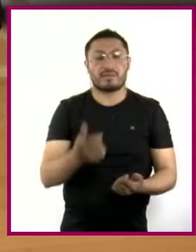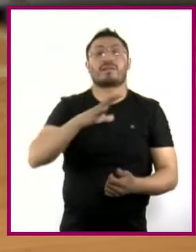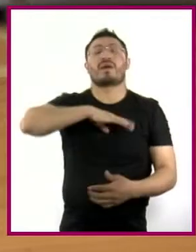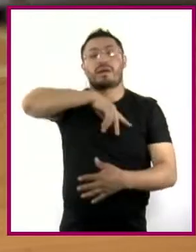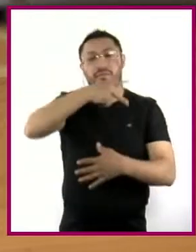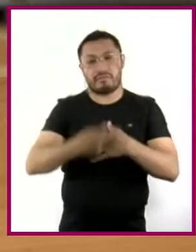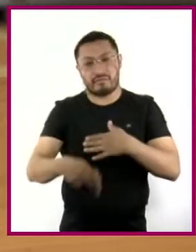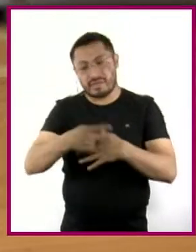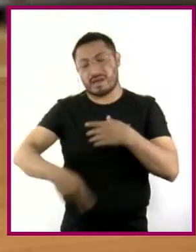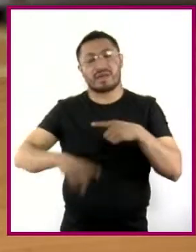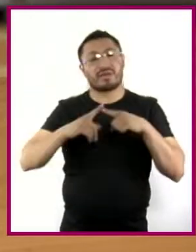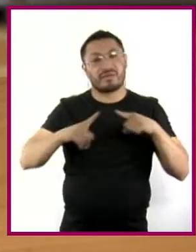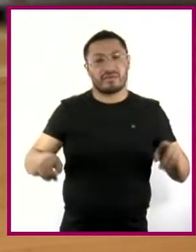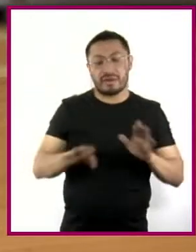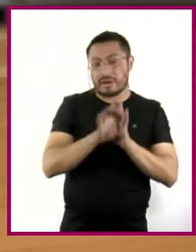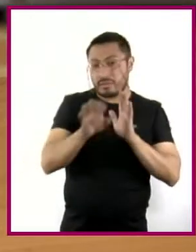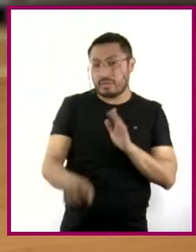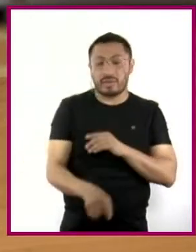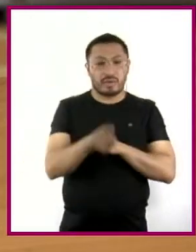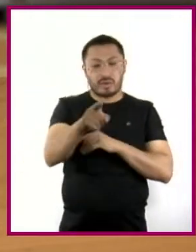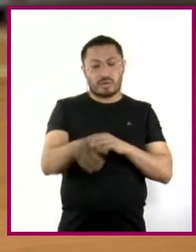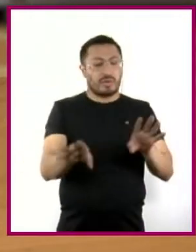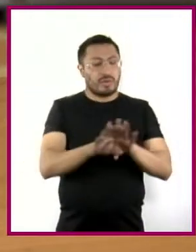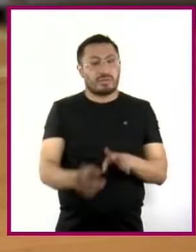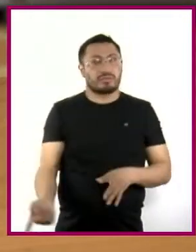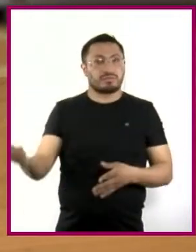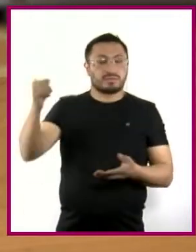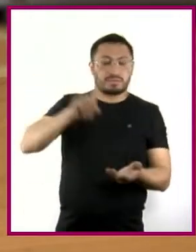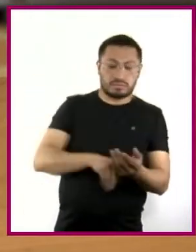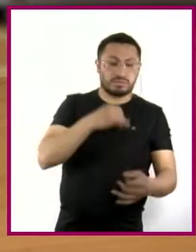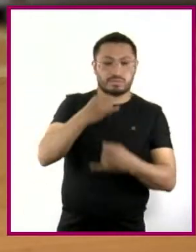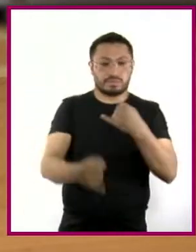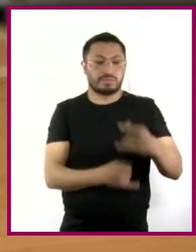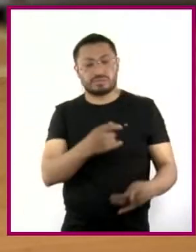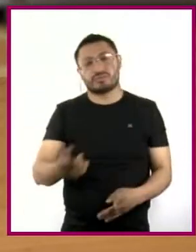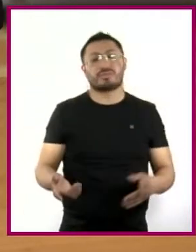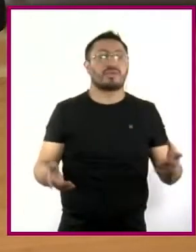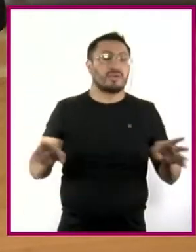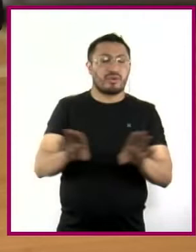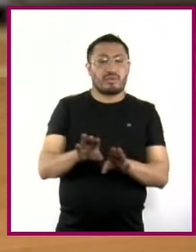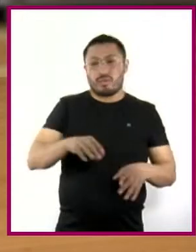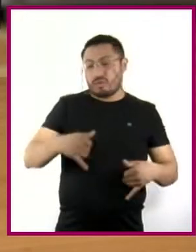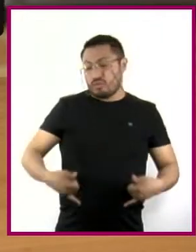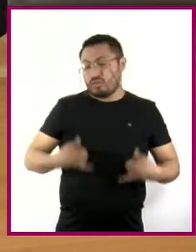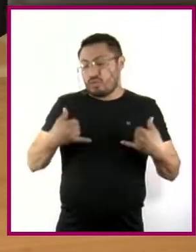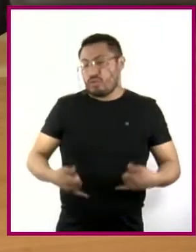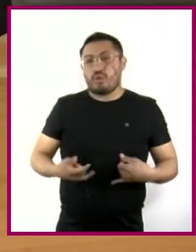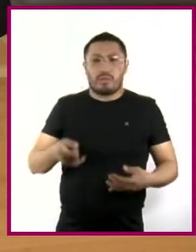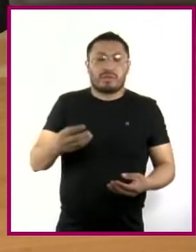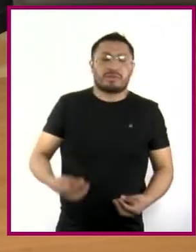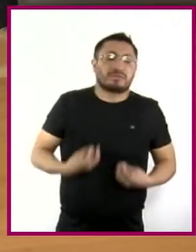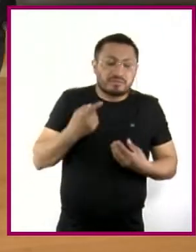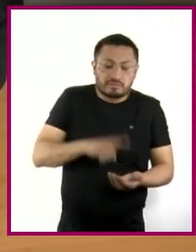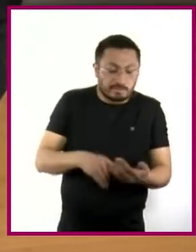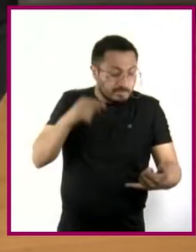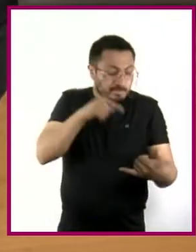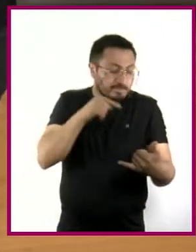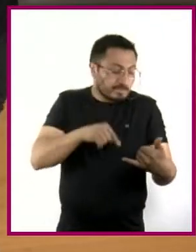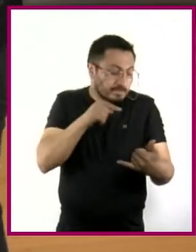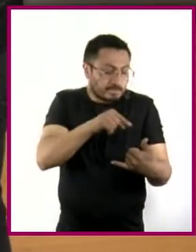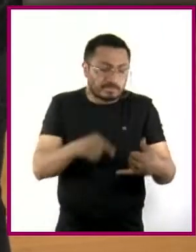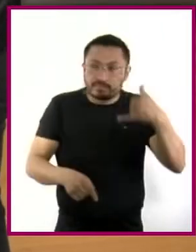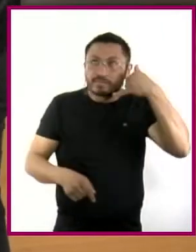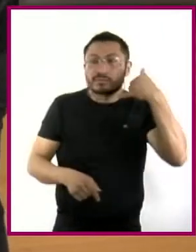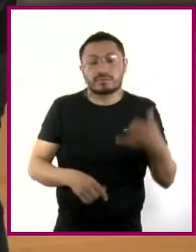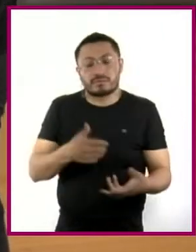riesgos, sobre todo si uno se deja envolver por los juegos como luego andan los chavitos, que nomás viven en sus teléfonos y computadoras y